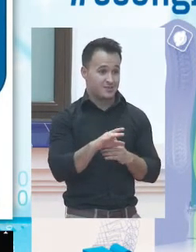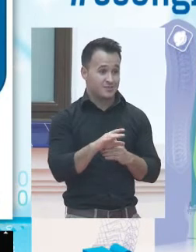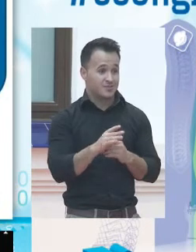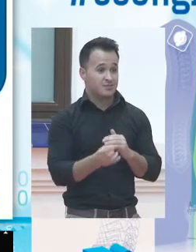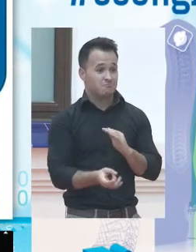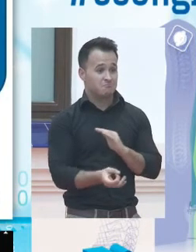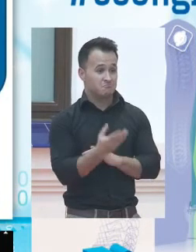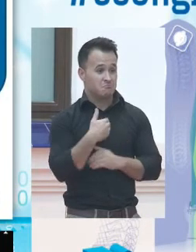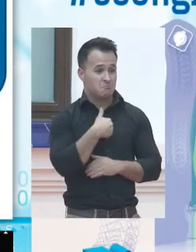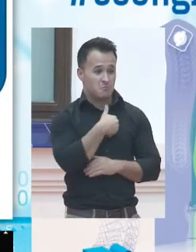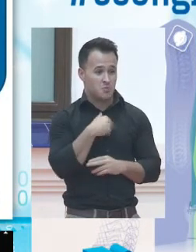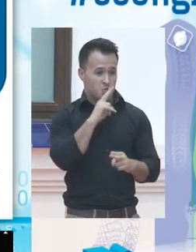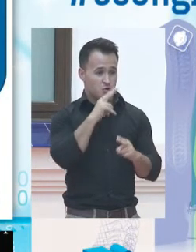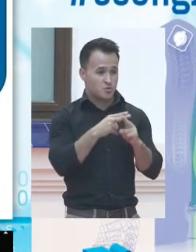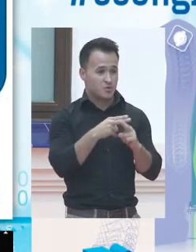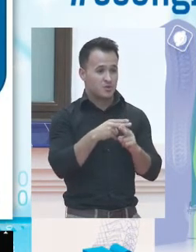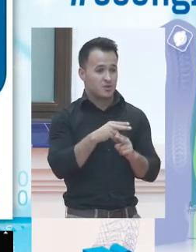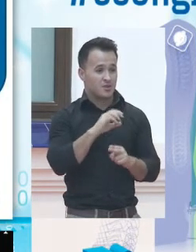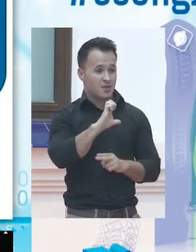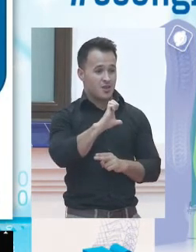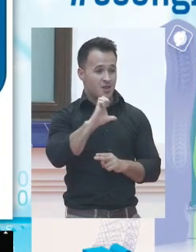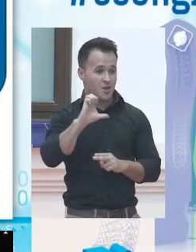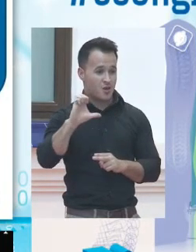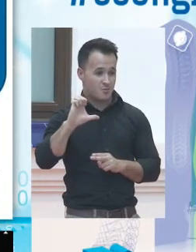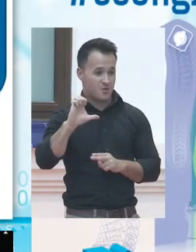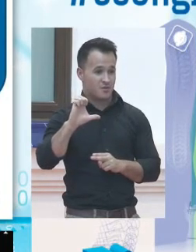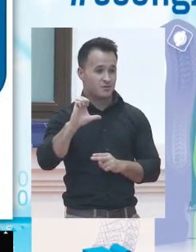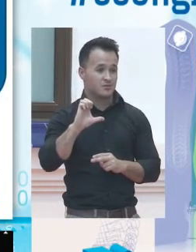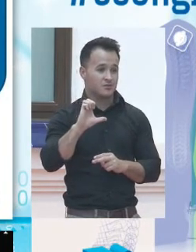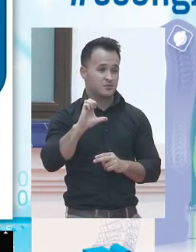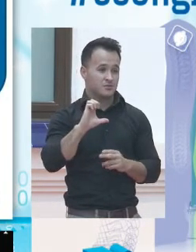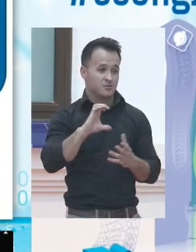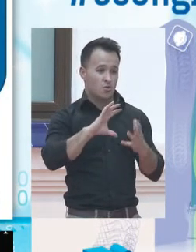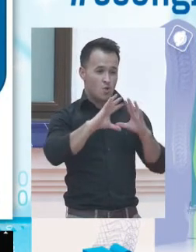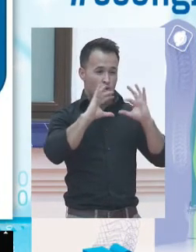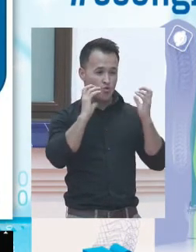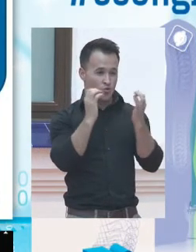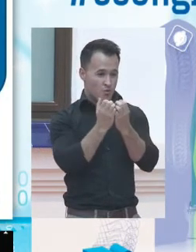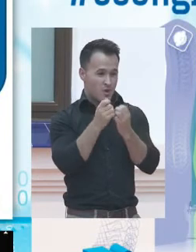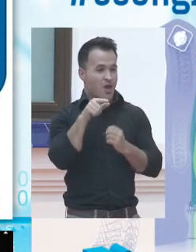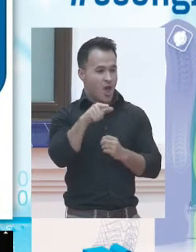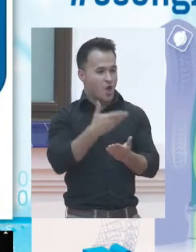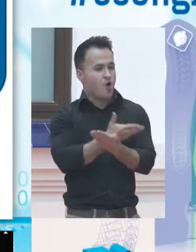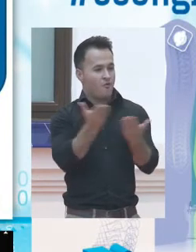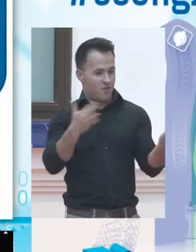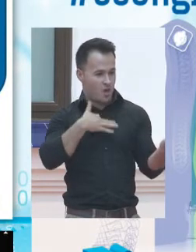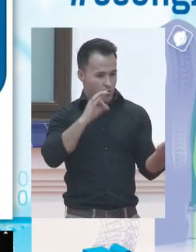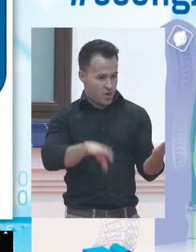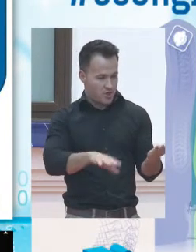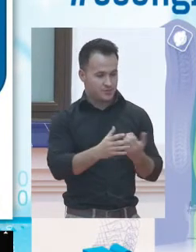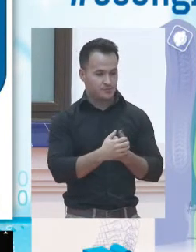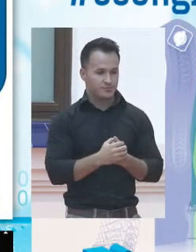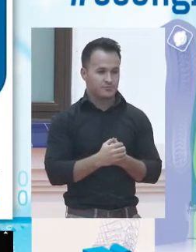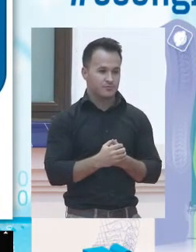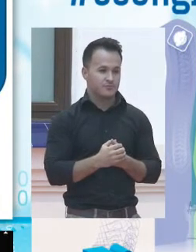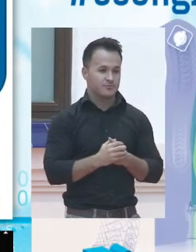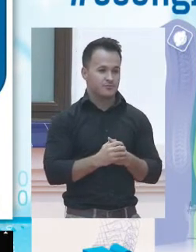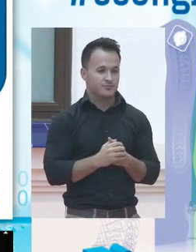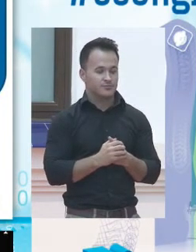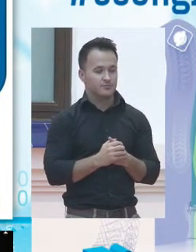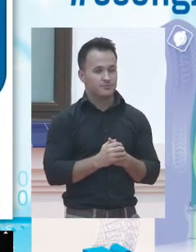Europe, Europa en una nube, la Europa de la nube en la que se puede confiar, sería la mejor traducción, en la que se puede